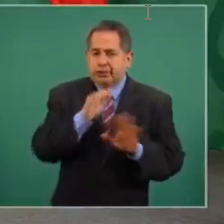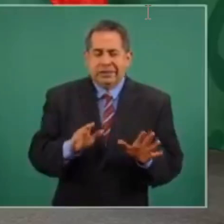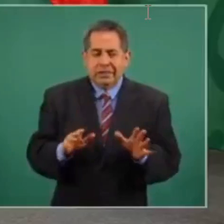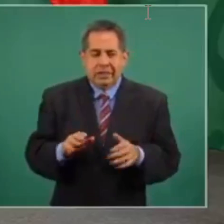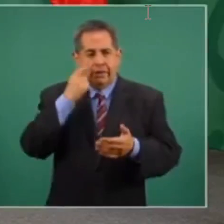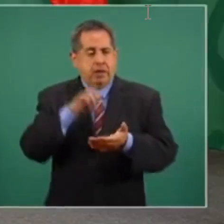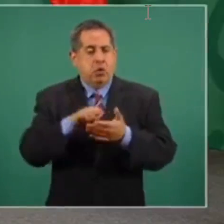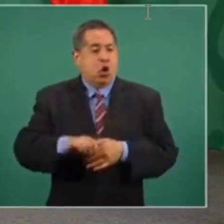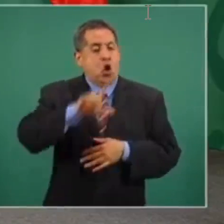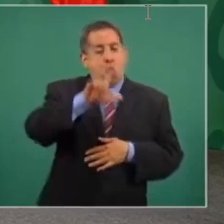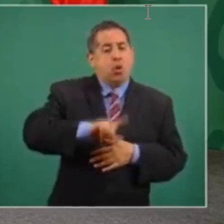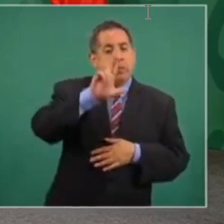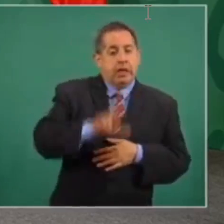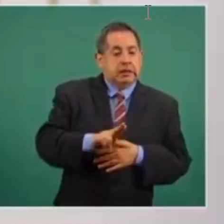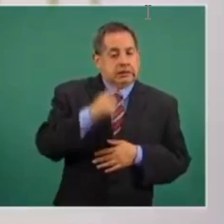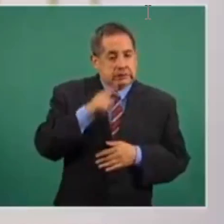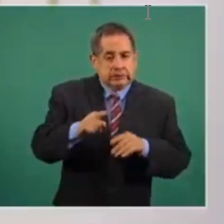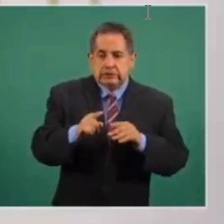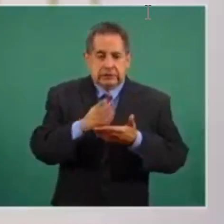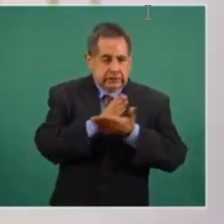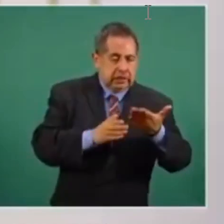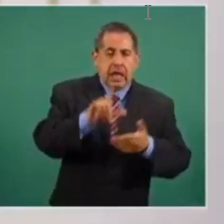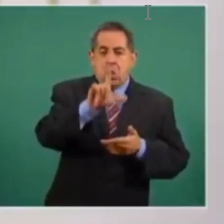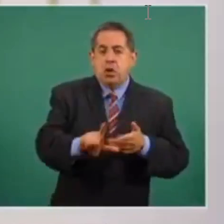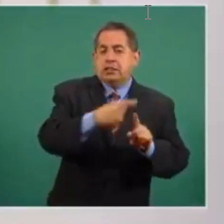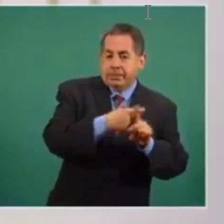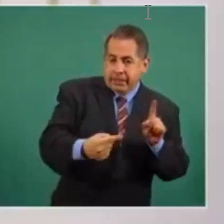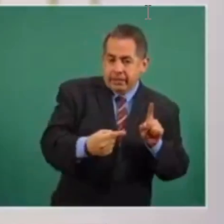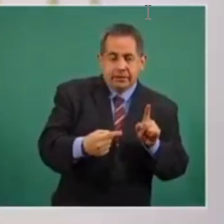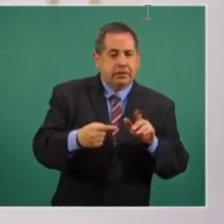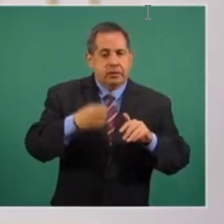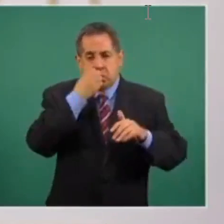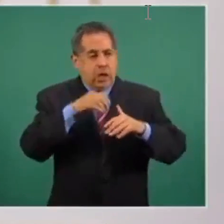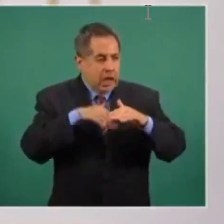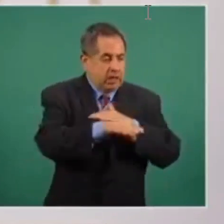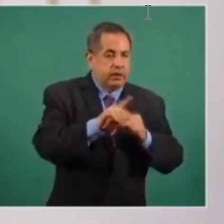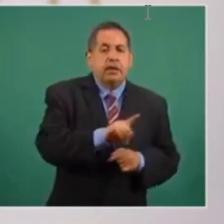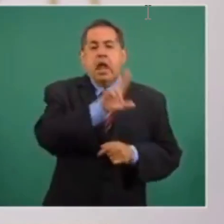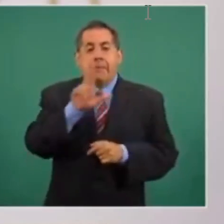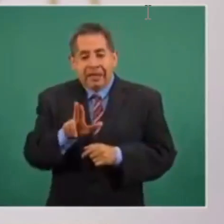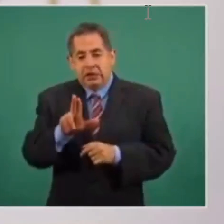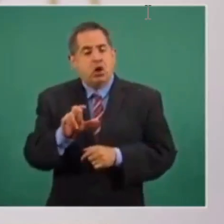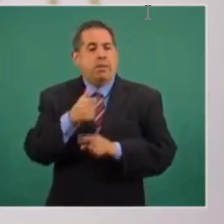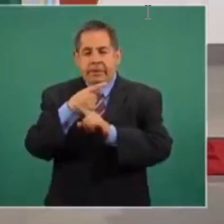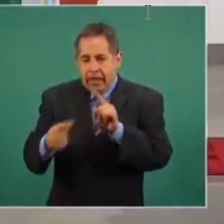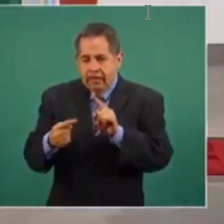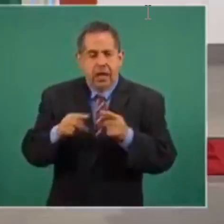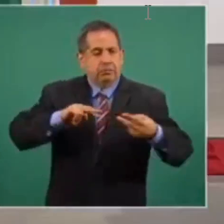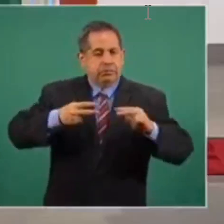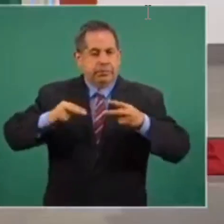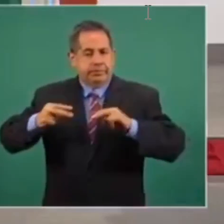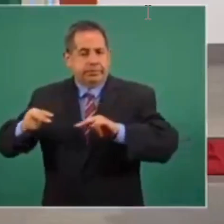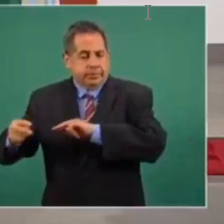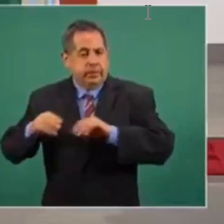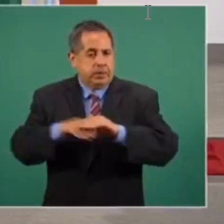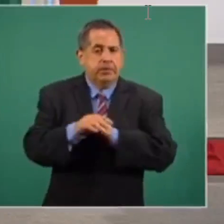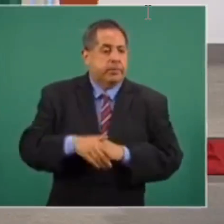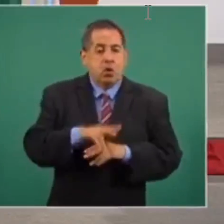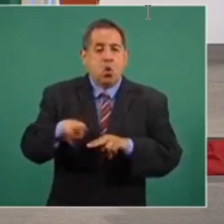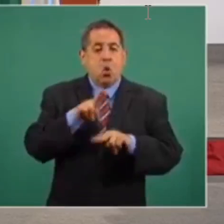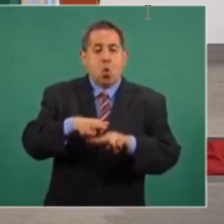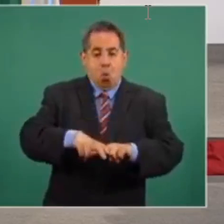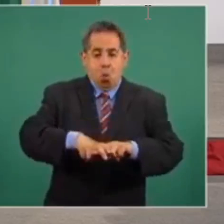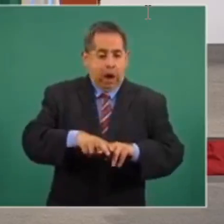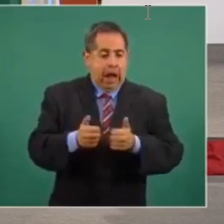se van a distribuir las poblaciones escolares de manera que el lunes la mitad de la escuela asista y el martes la otra mitad. Lugares fijos asignados en